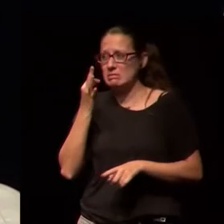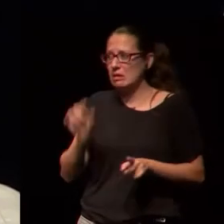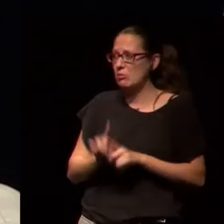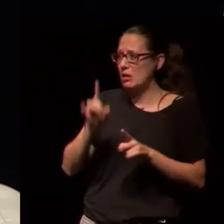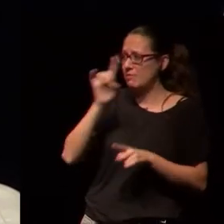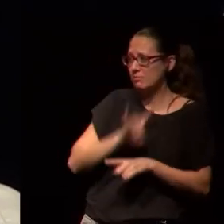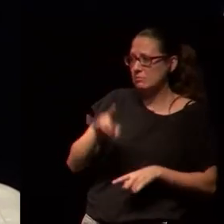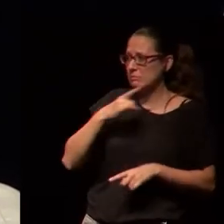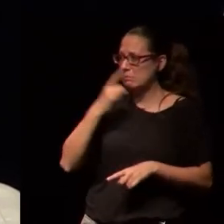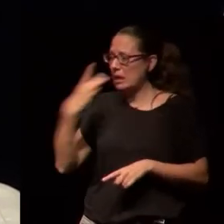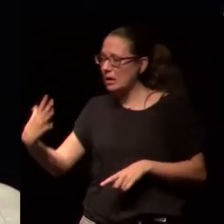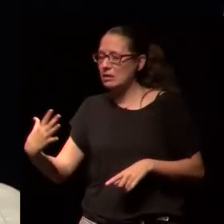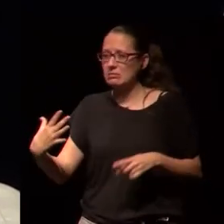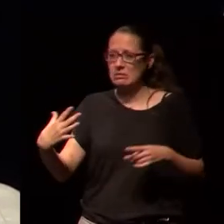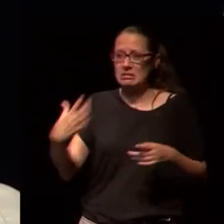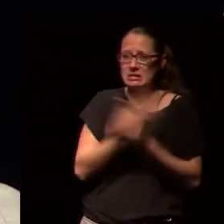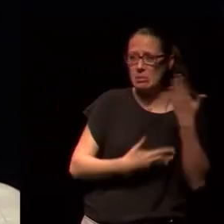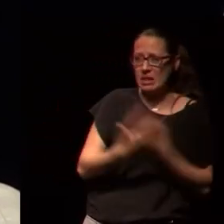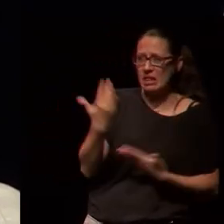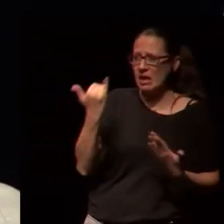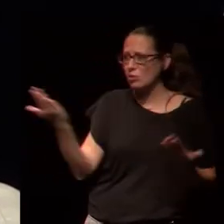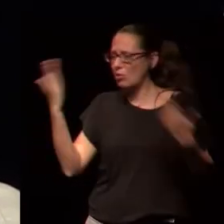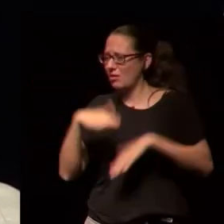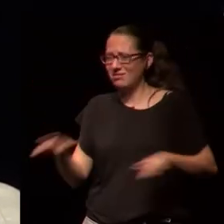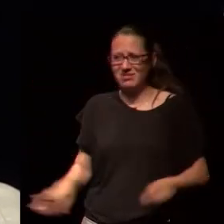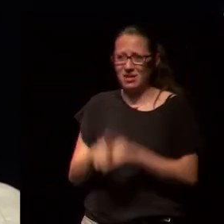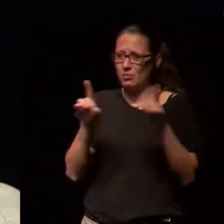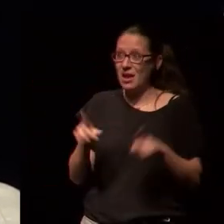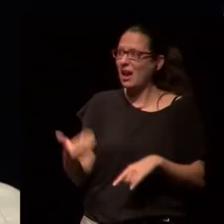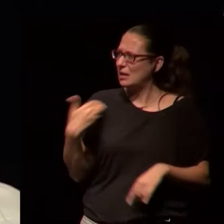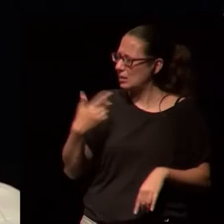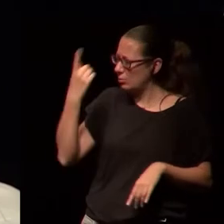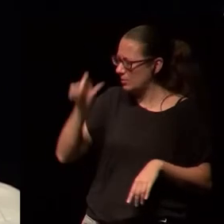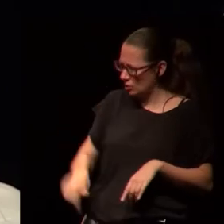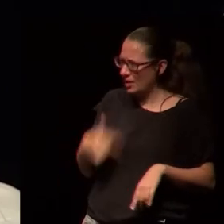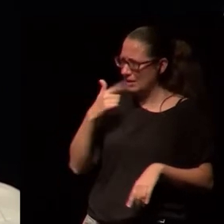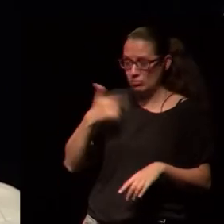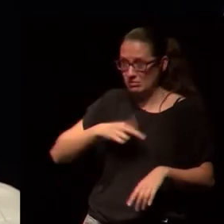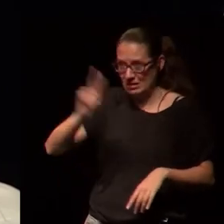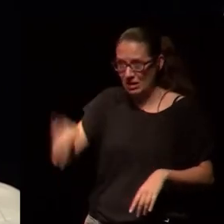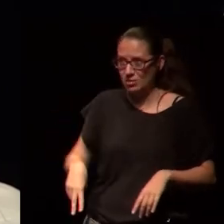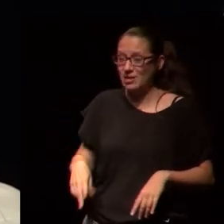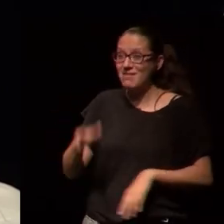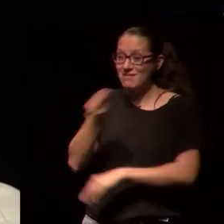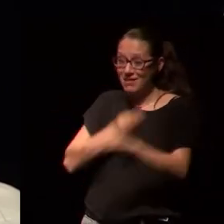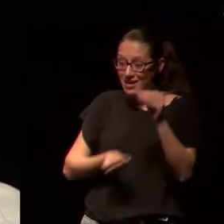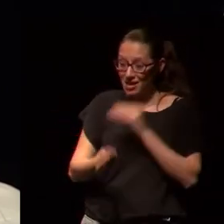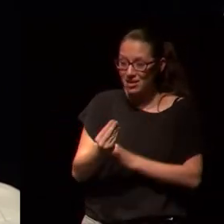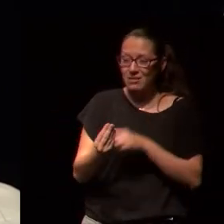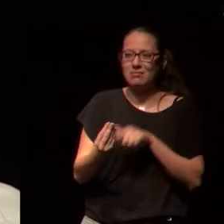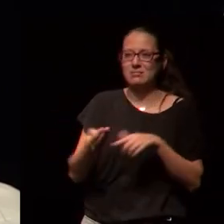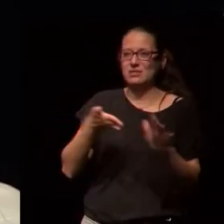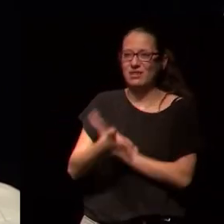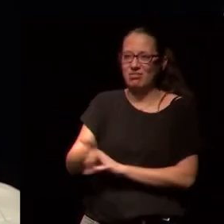seas discapacitado o no, como alguien dijo ayer con tanta razón, nacer es nuestro derecho a ser